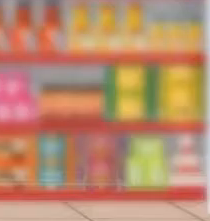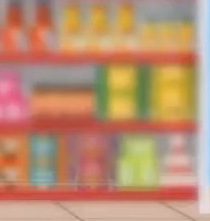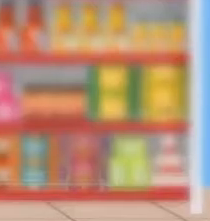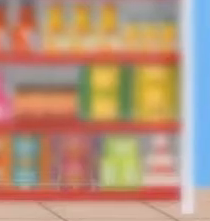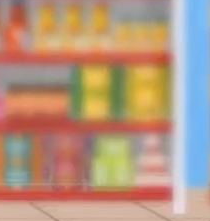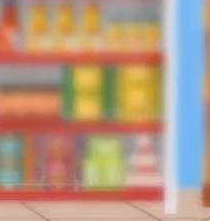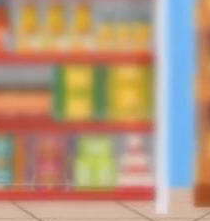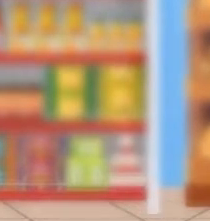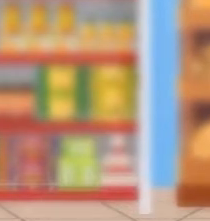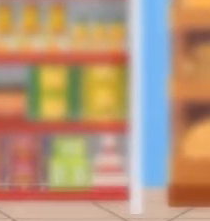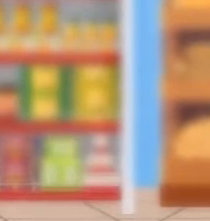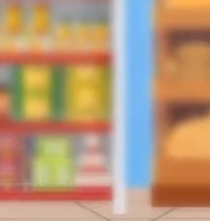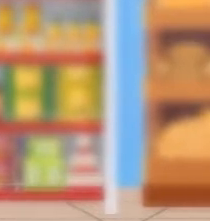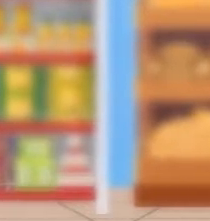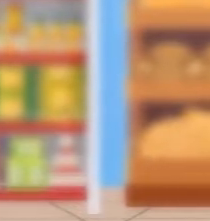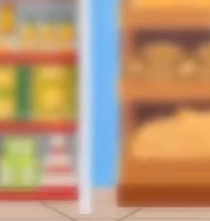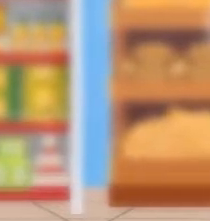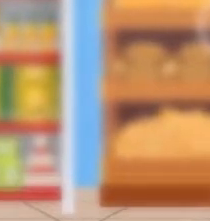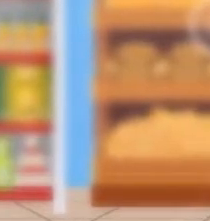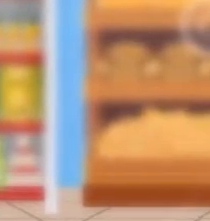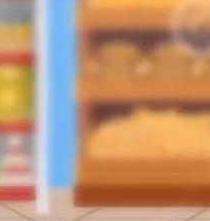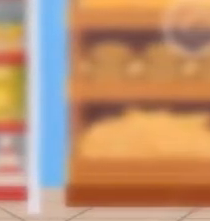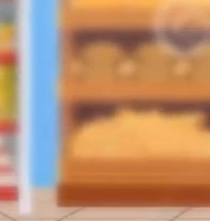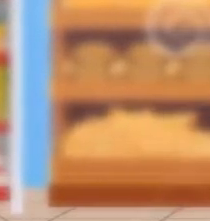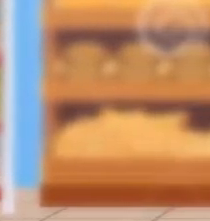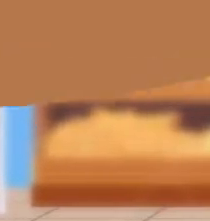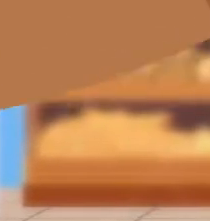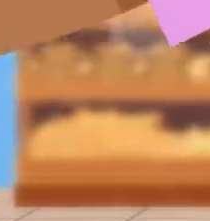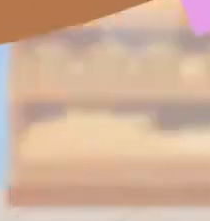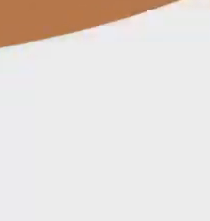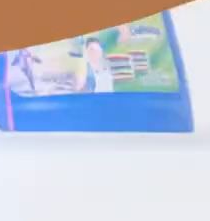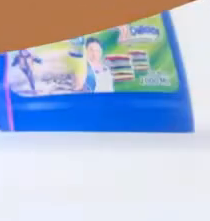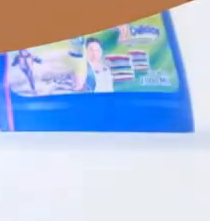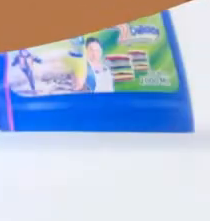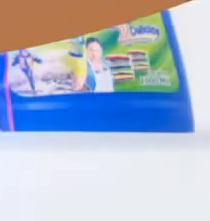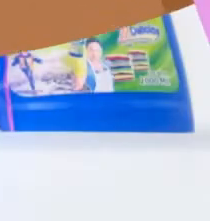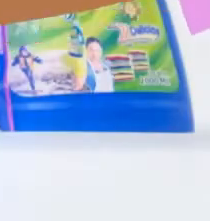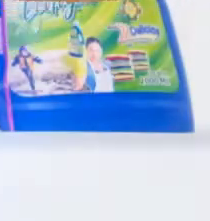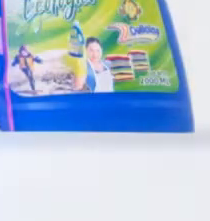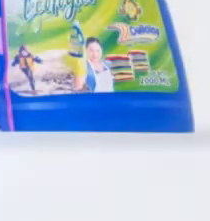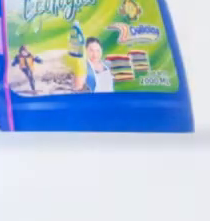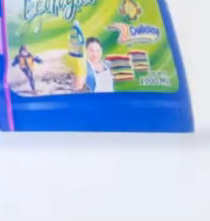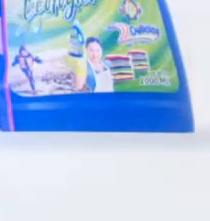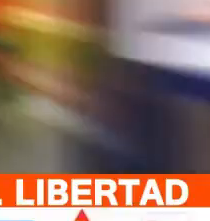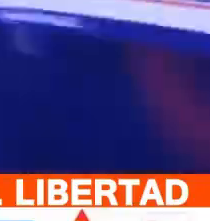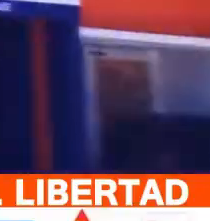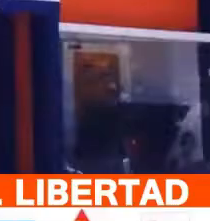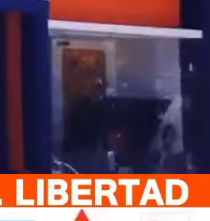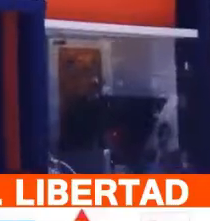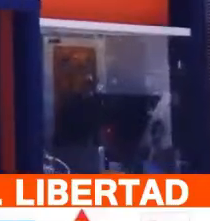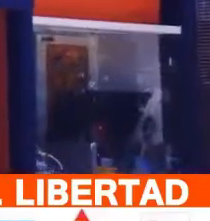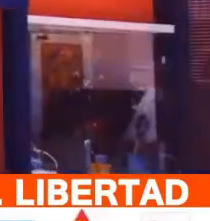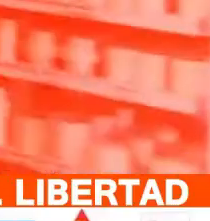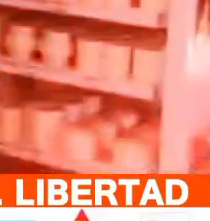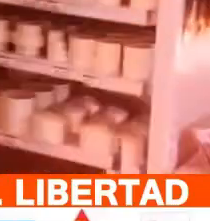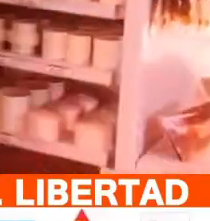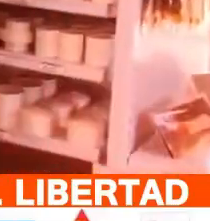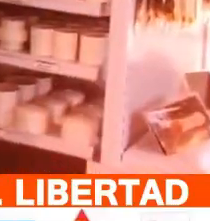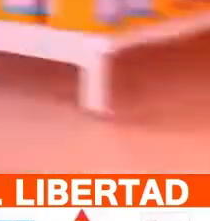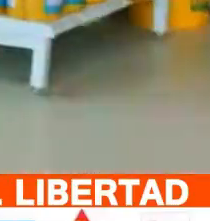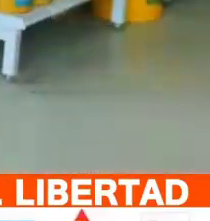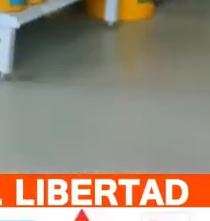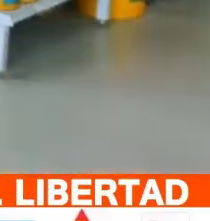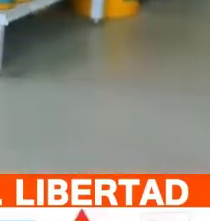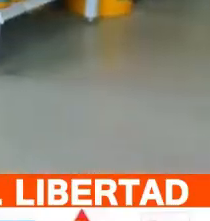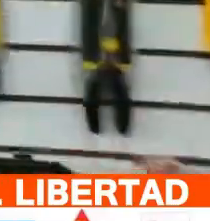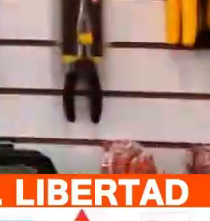más. En el mercado de un barranqueño, de verdad, no pueden faltar. Productos Las Delicias, líder en limpieza. Ferro Materiales, de la